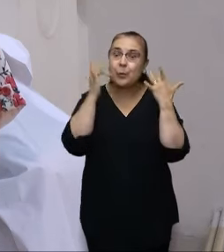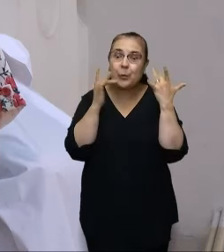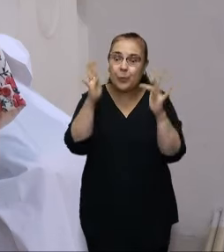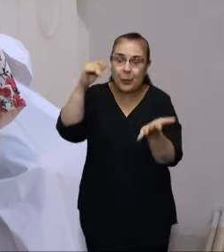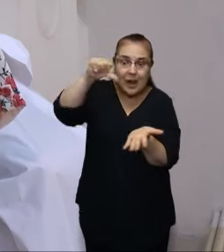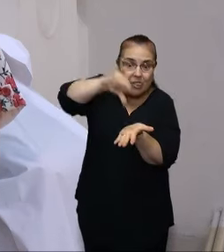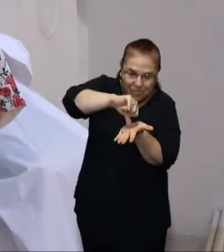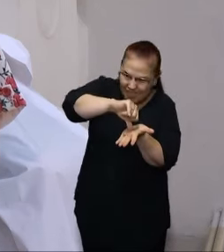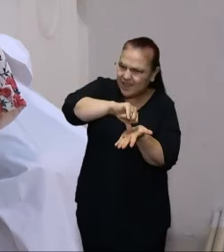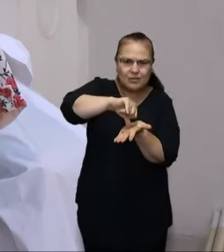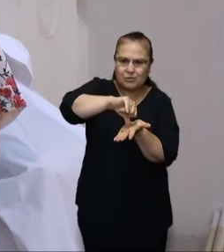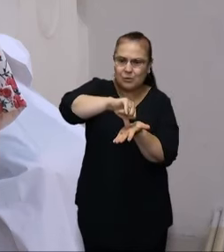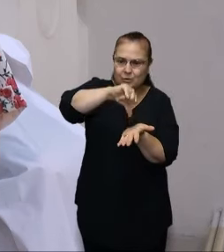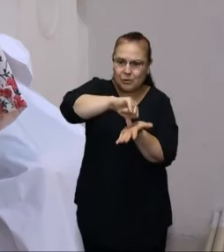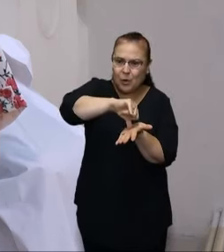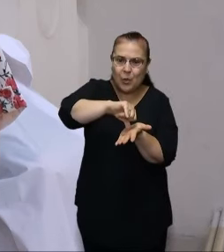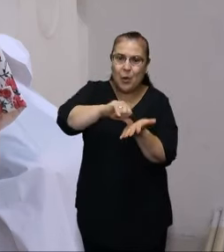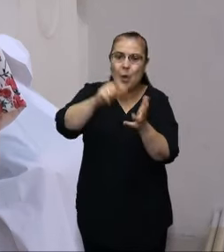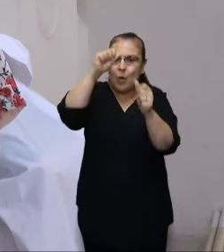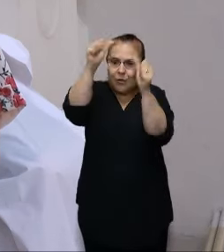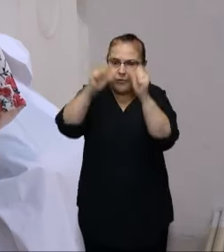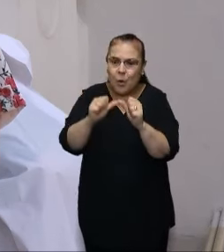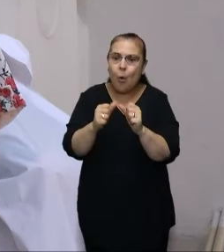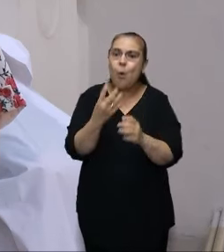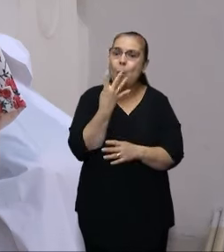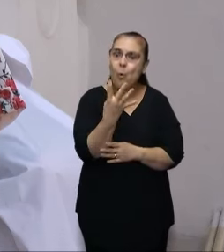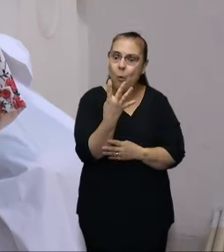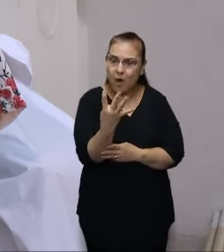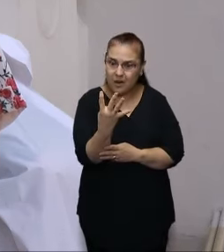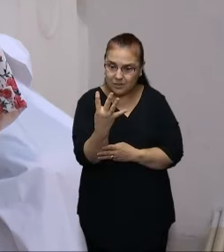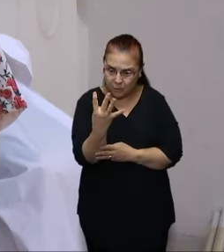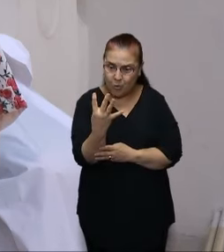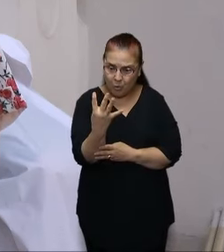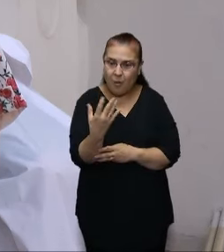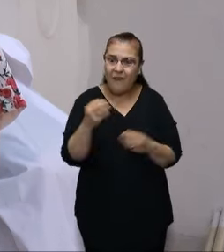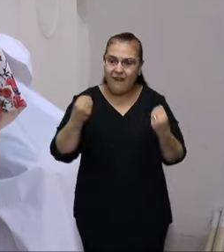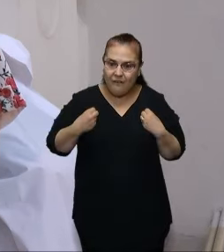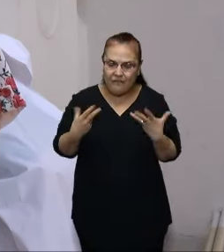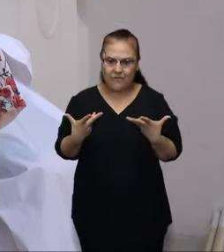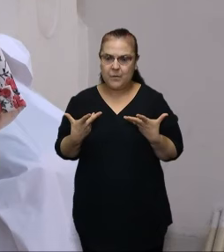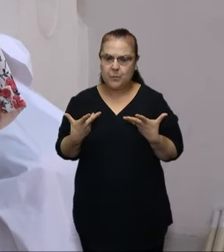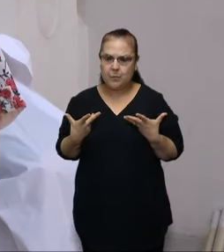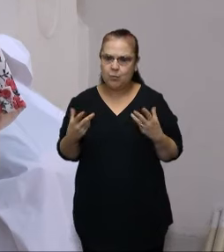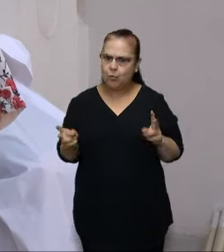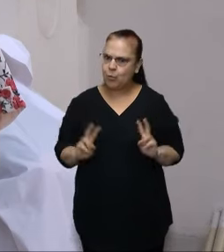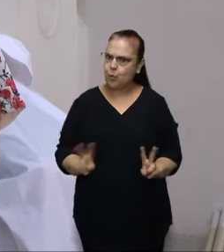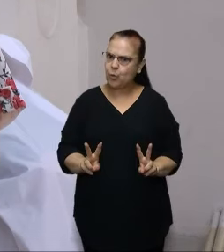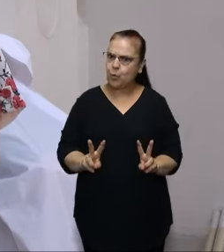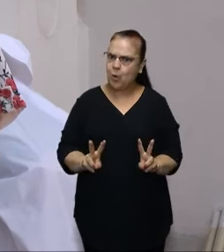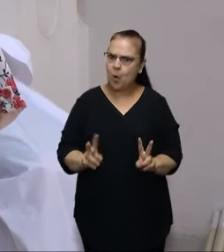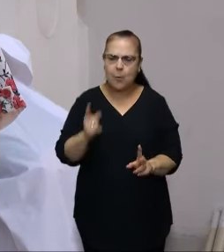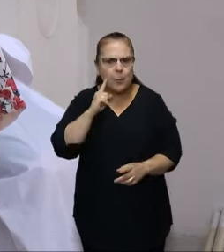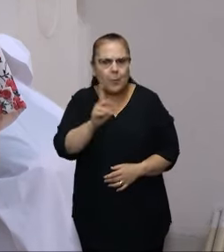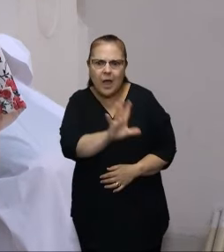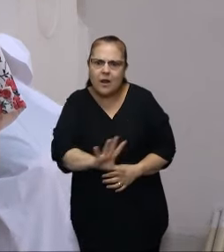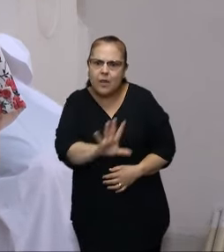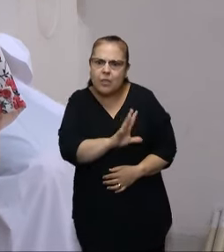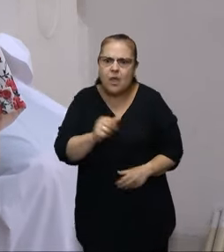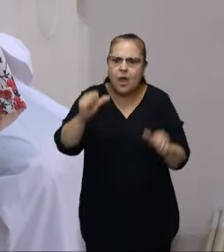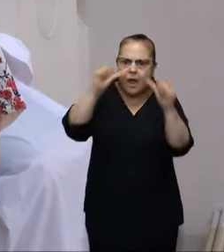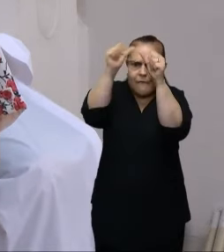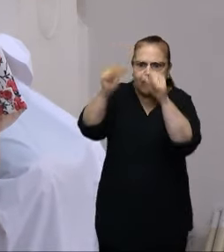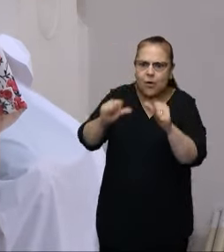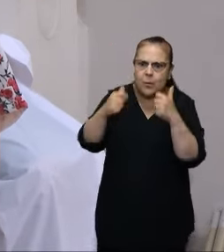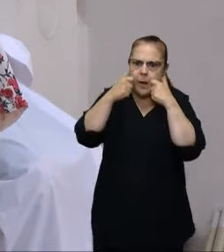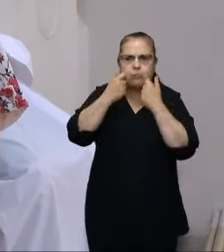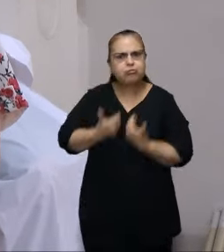centro de todo la figura de cuatro seres vivientes Este era su aspecto tenían forma